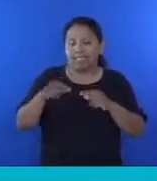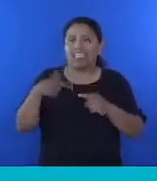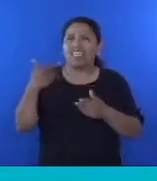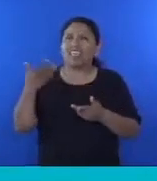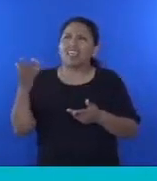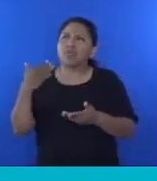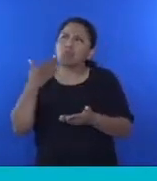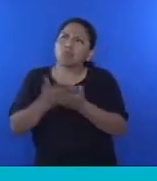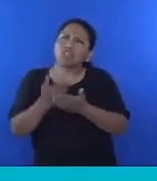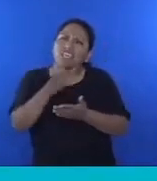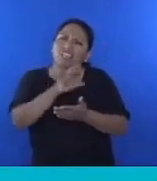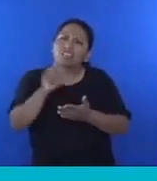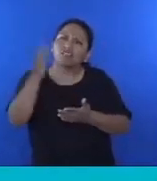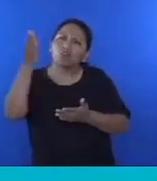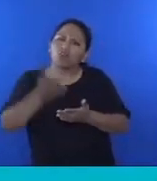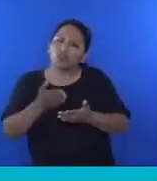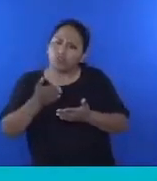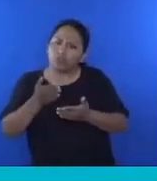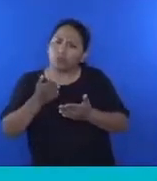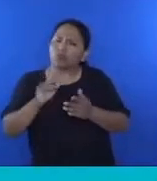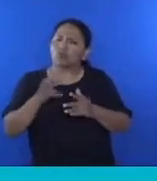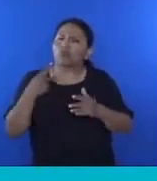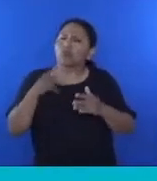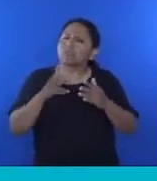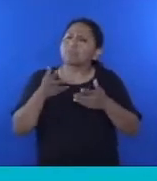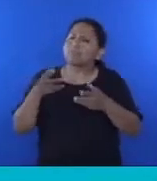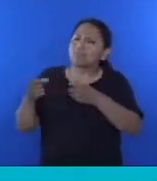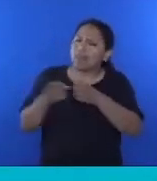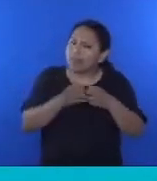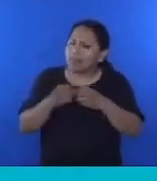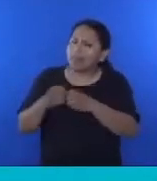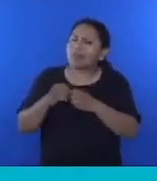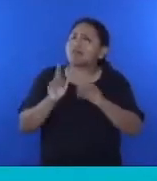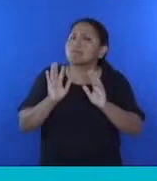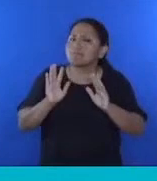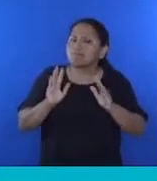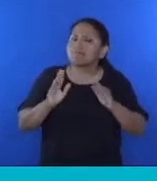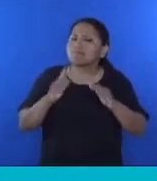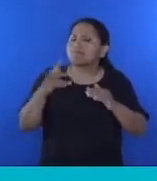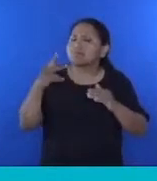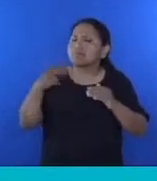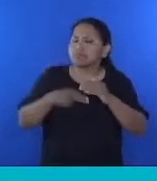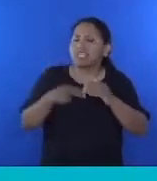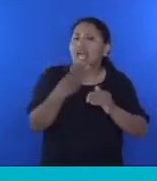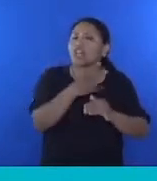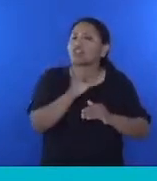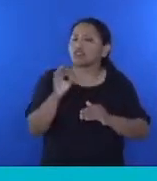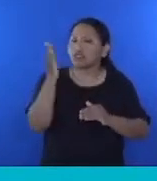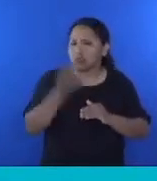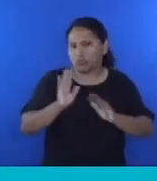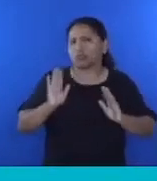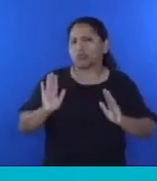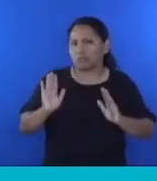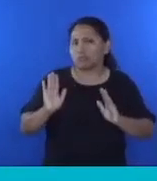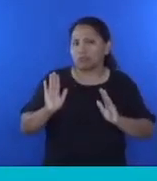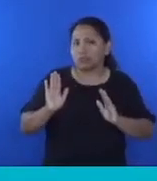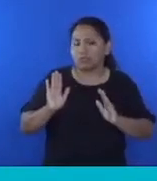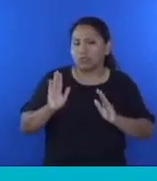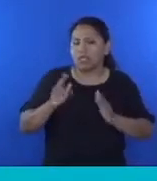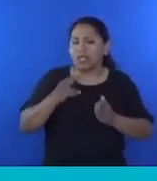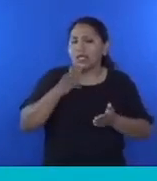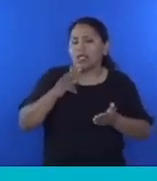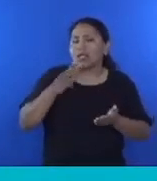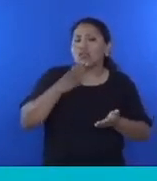un 300%. Nosotros en esa discusión política logramos llevar al 200% el incremento de los